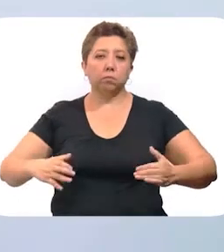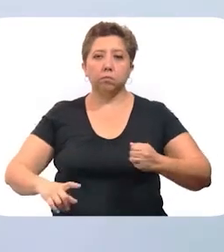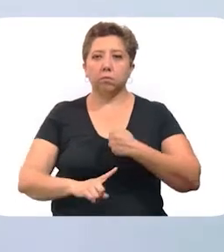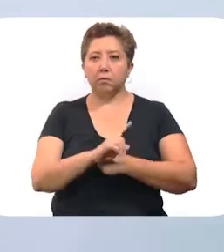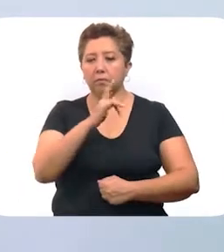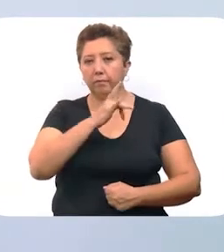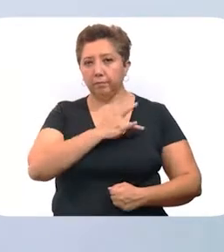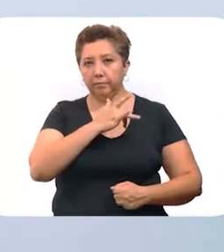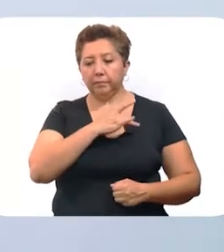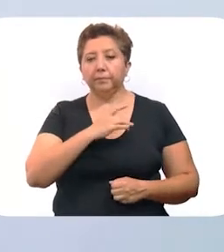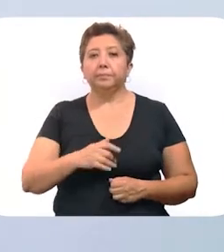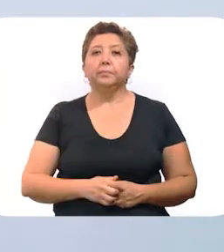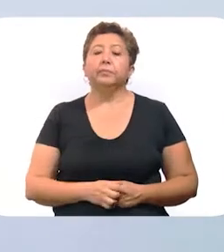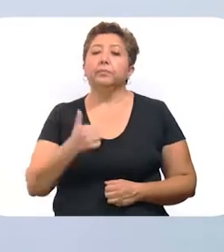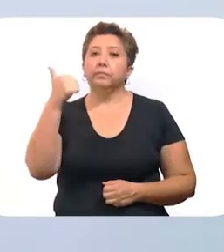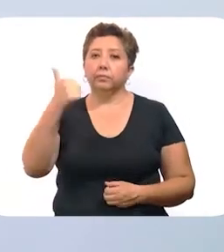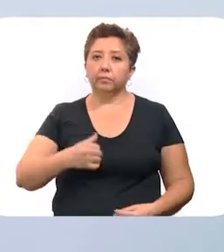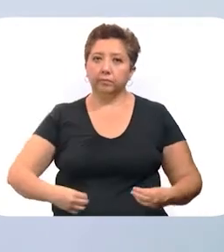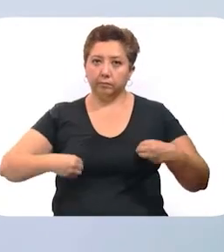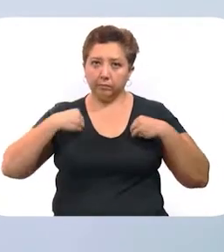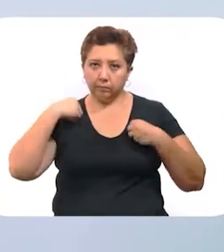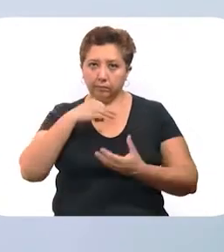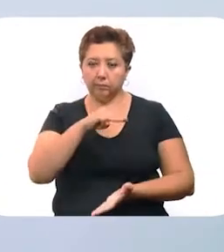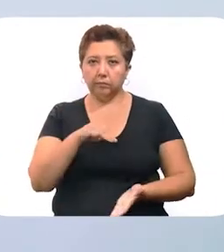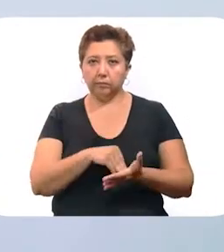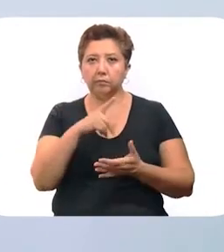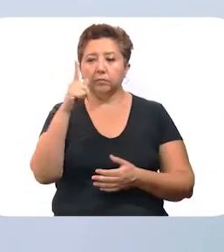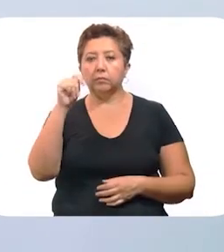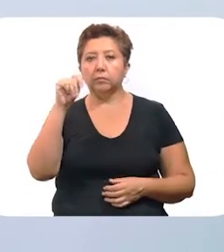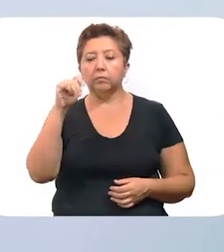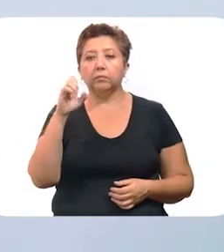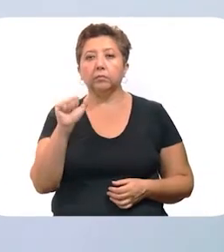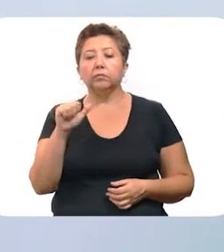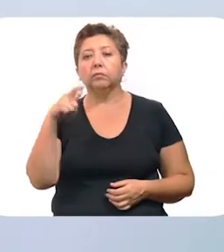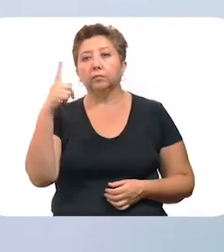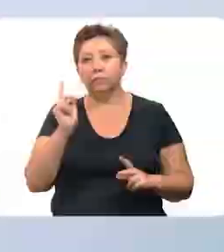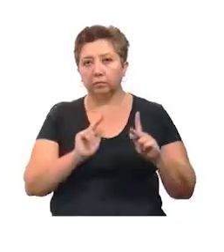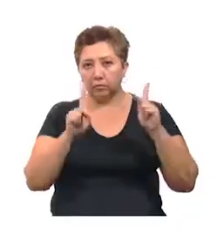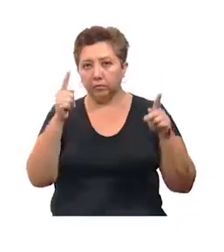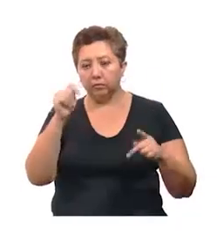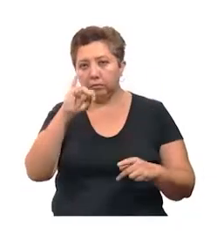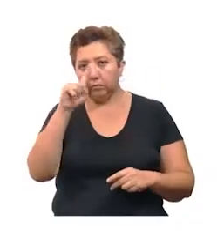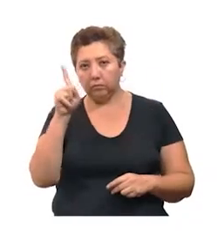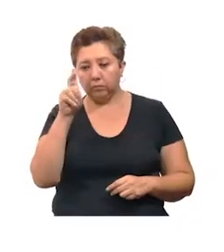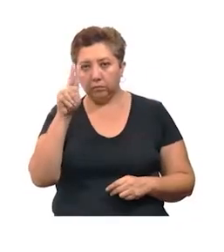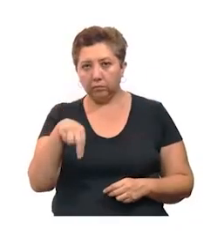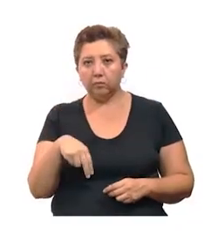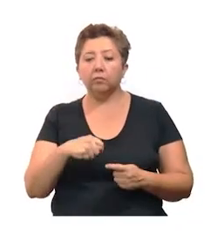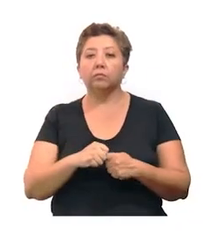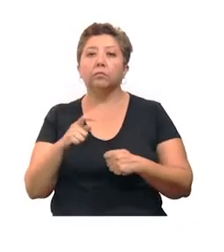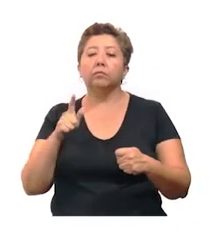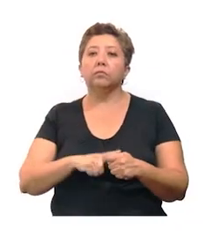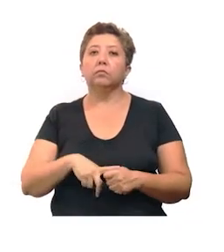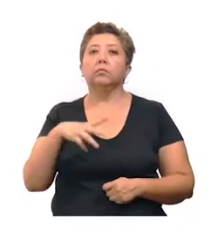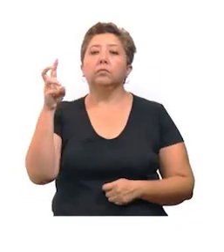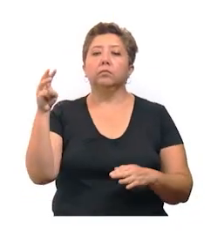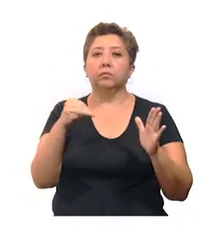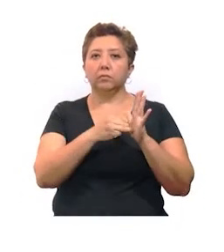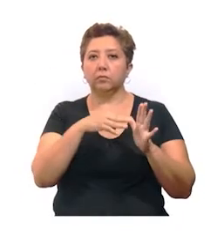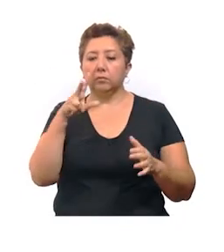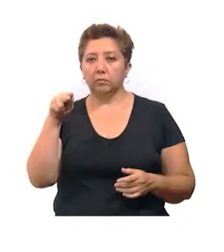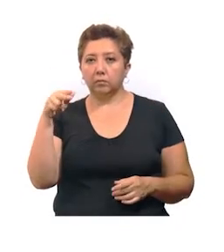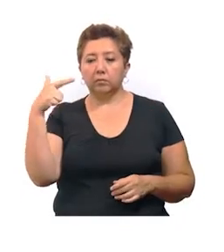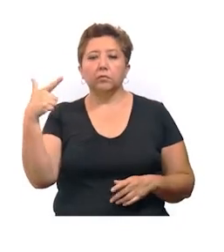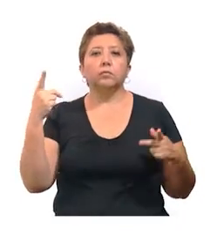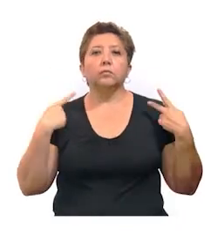cardiopatía. Seis residían en Mérida, uno en Espita, uno en Progreso y uno en Ticimín. En total, son 3.087